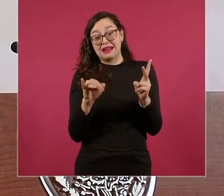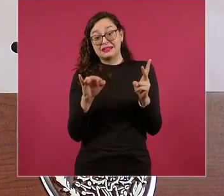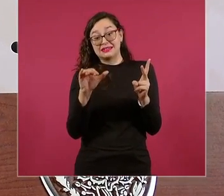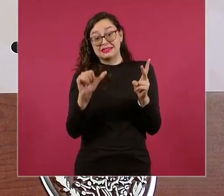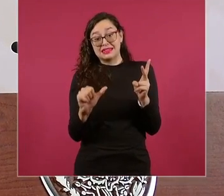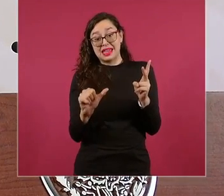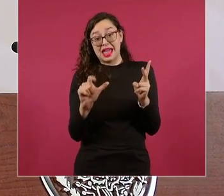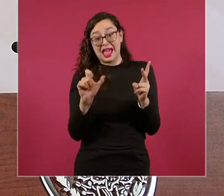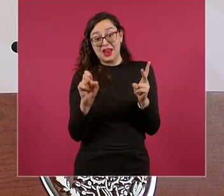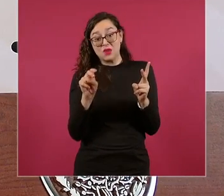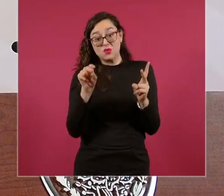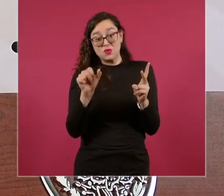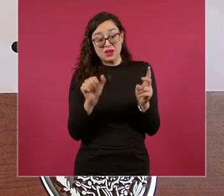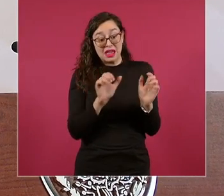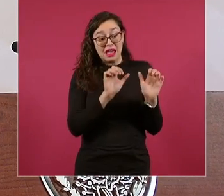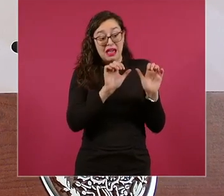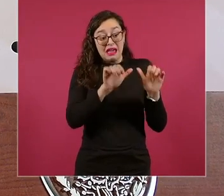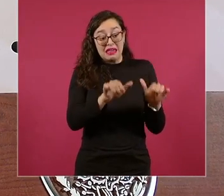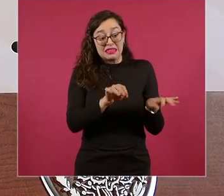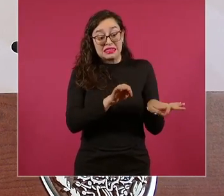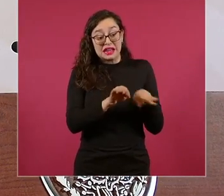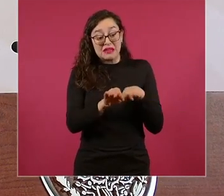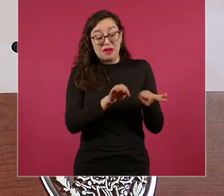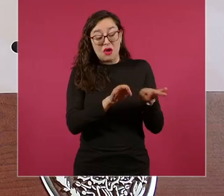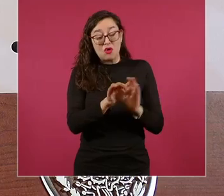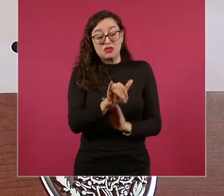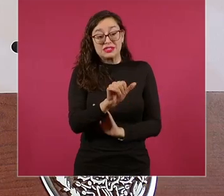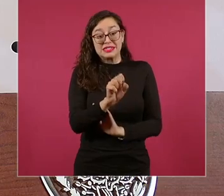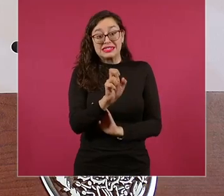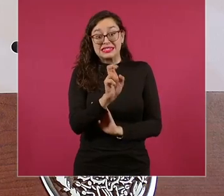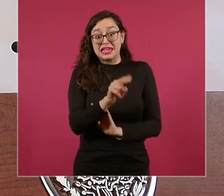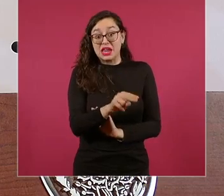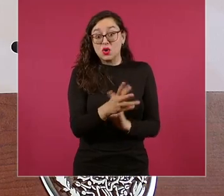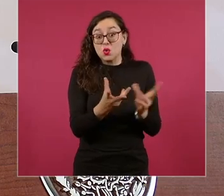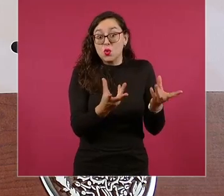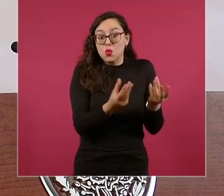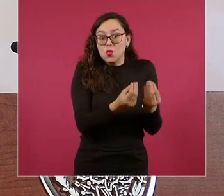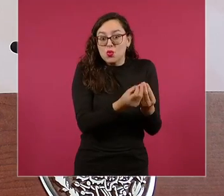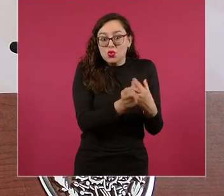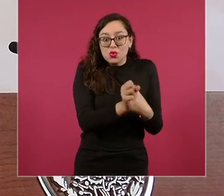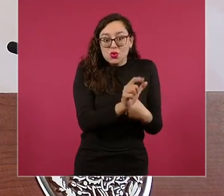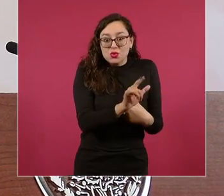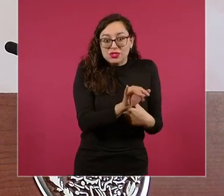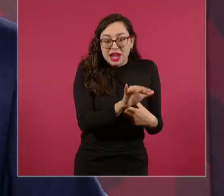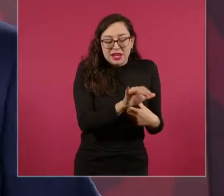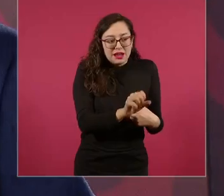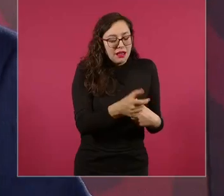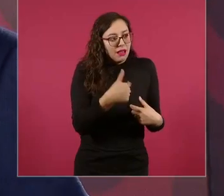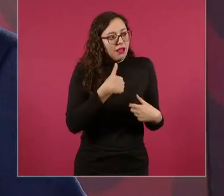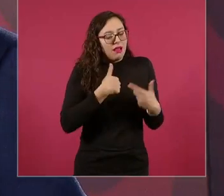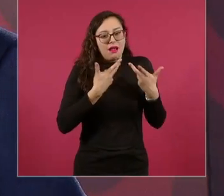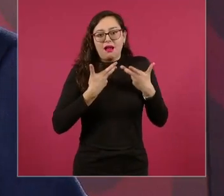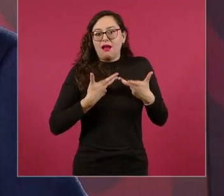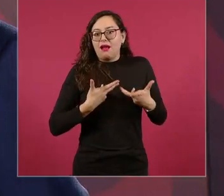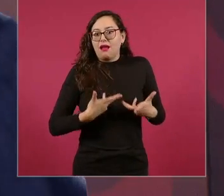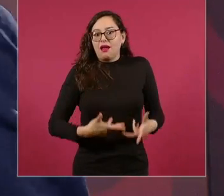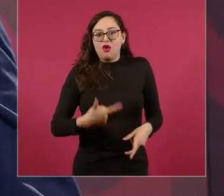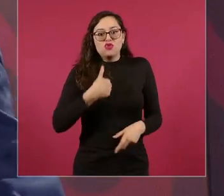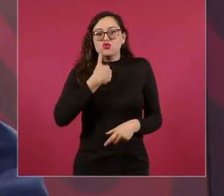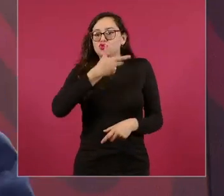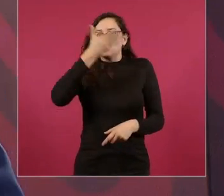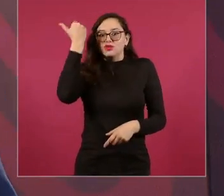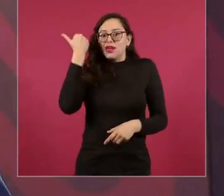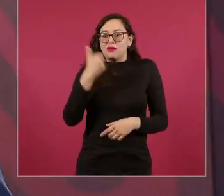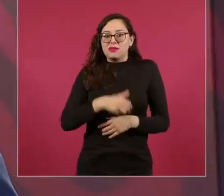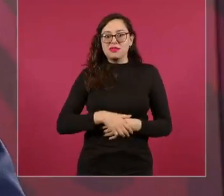jovencito, al CISEN de Salinas en 1989. Ni por